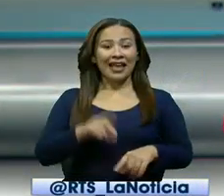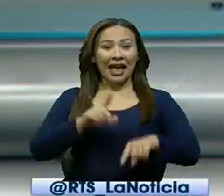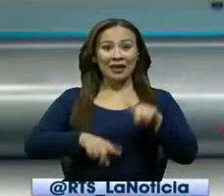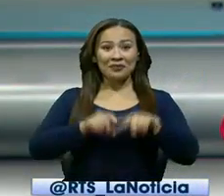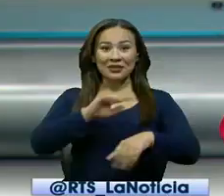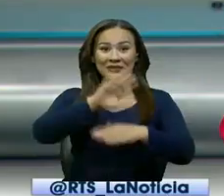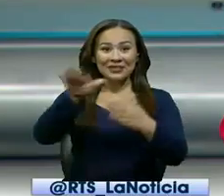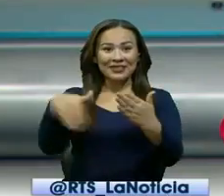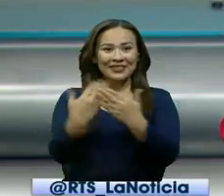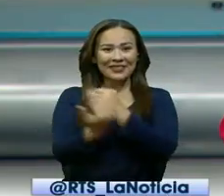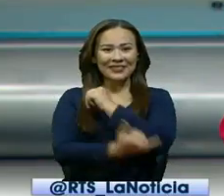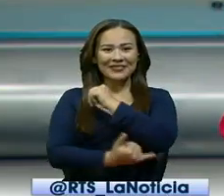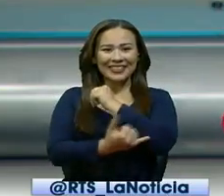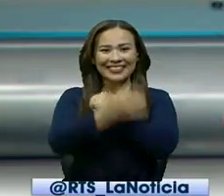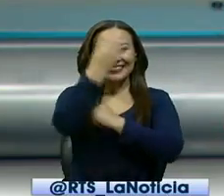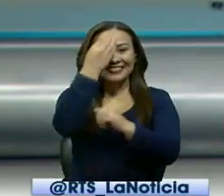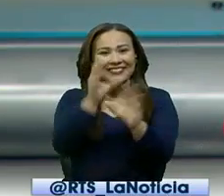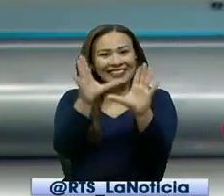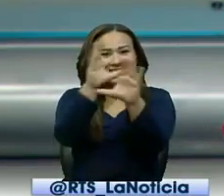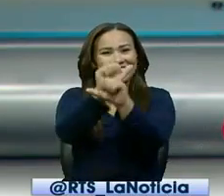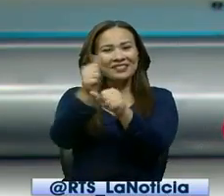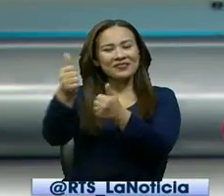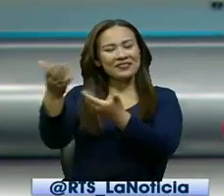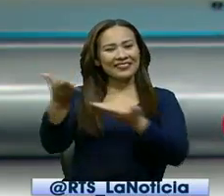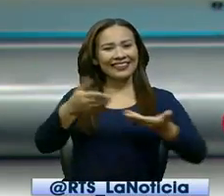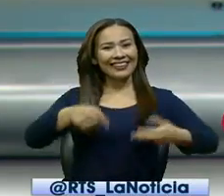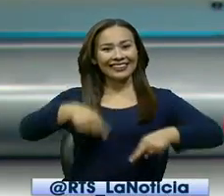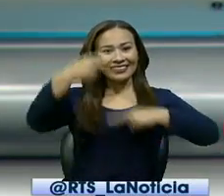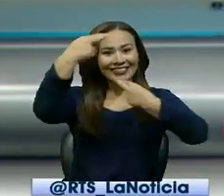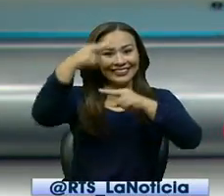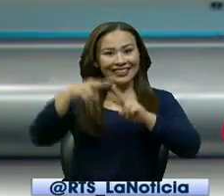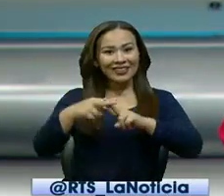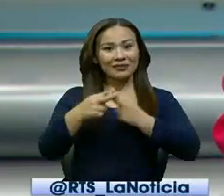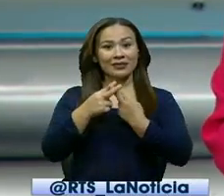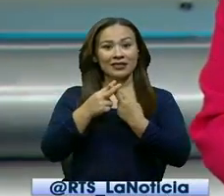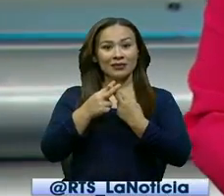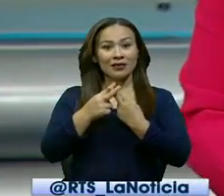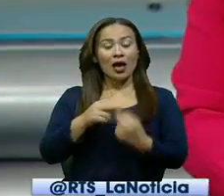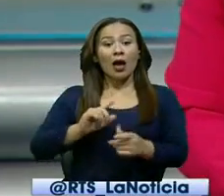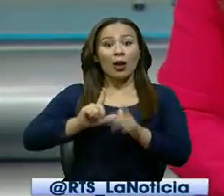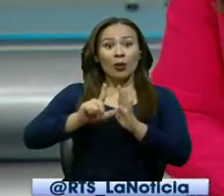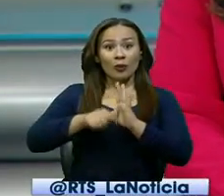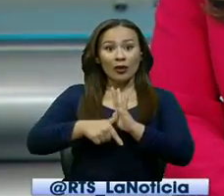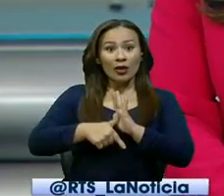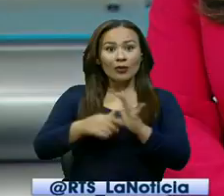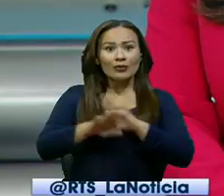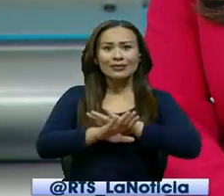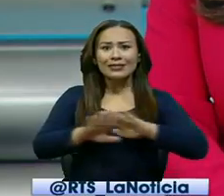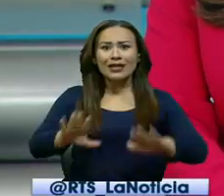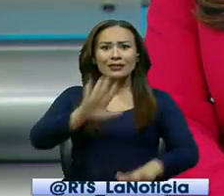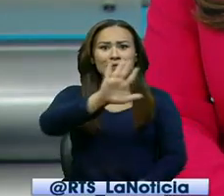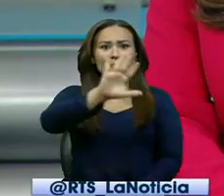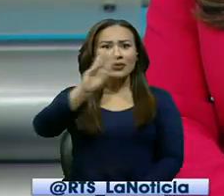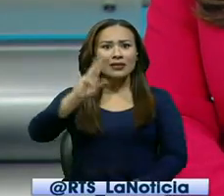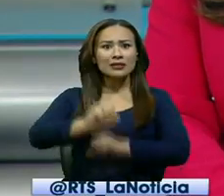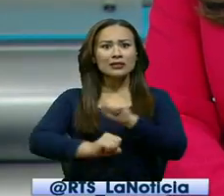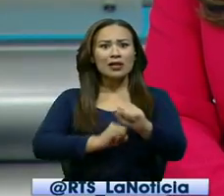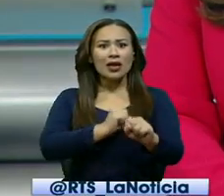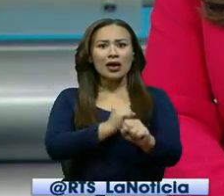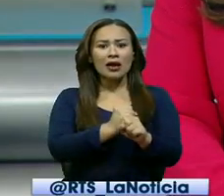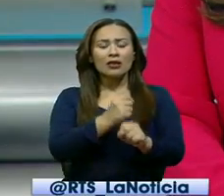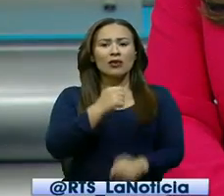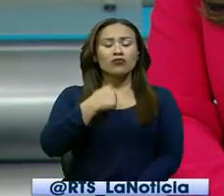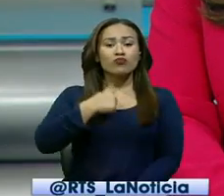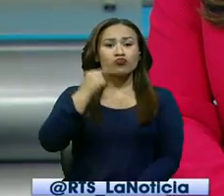Amigos de todo el país, buenas noches y bienvenidos. Iniciamos. Luego de 56 años, una mujer pudo reencontrarse con